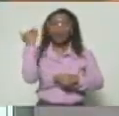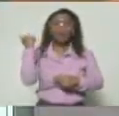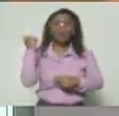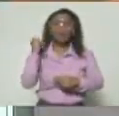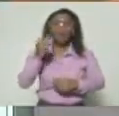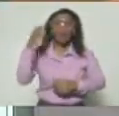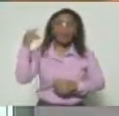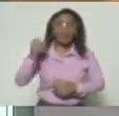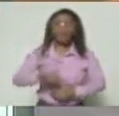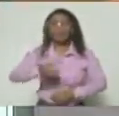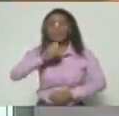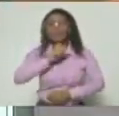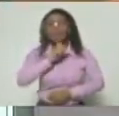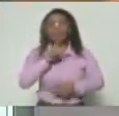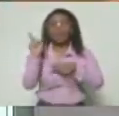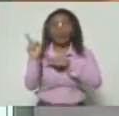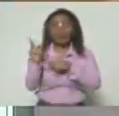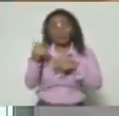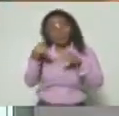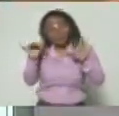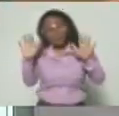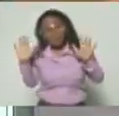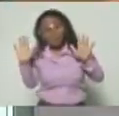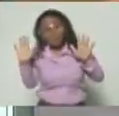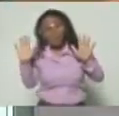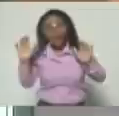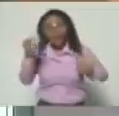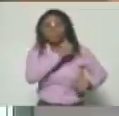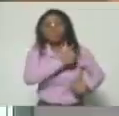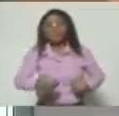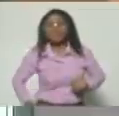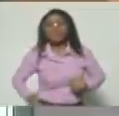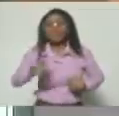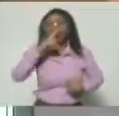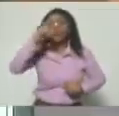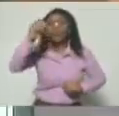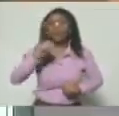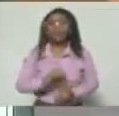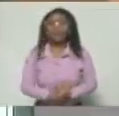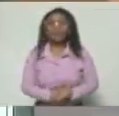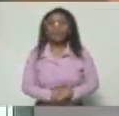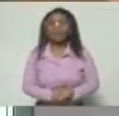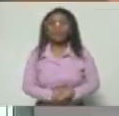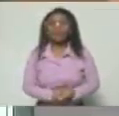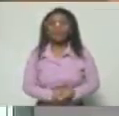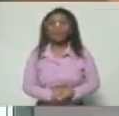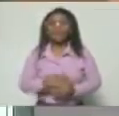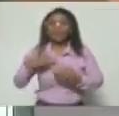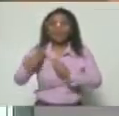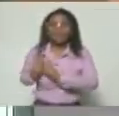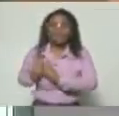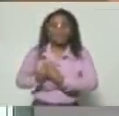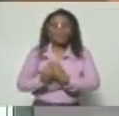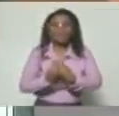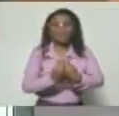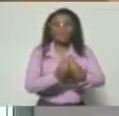Y allí, por supuesto, el presidente Nicolás Maduro lo acompañó